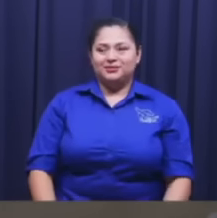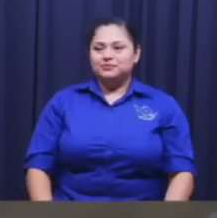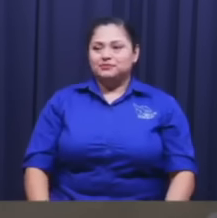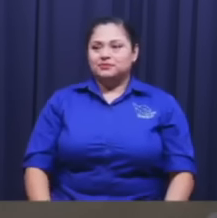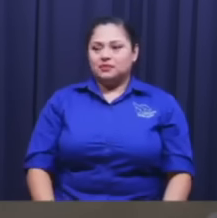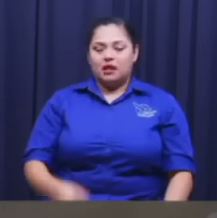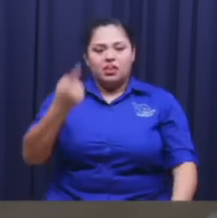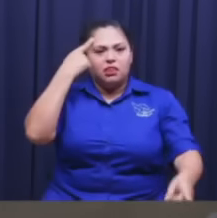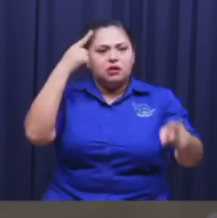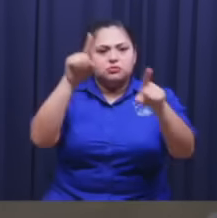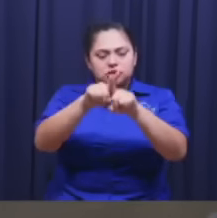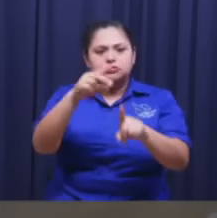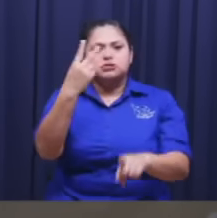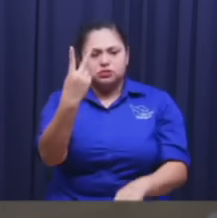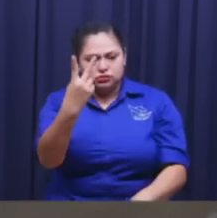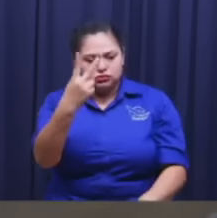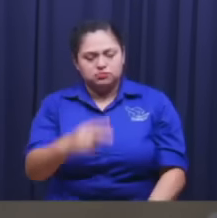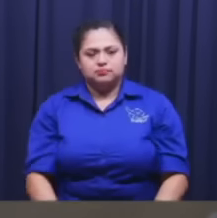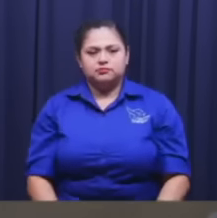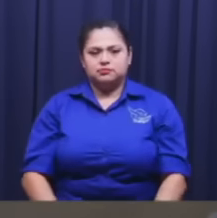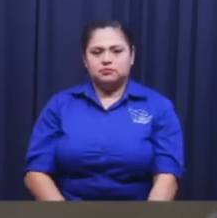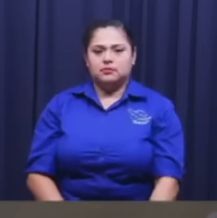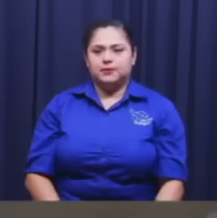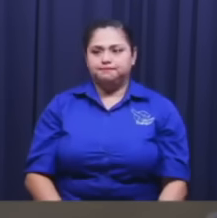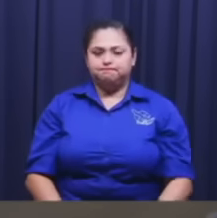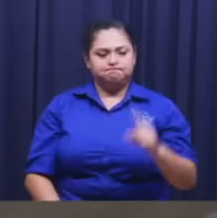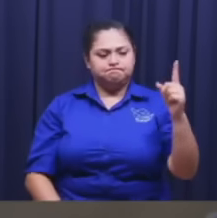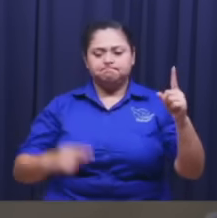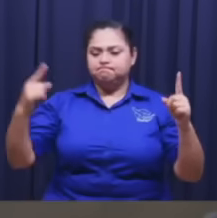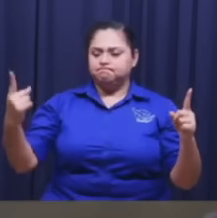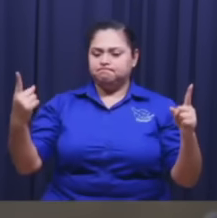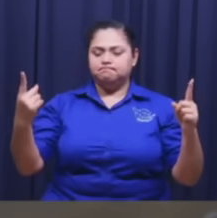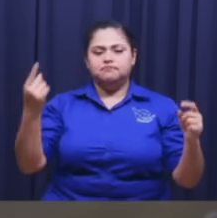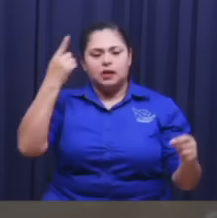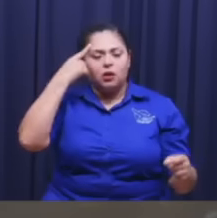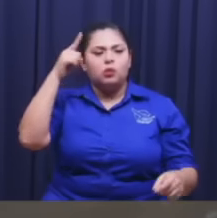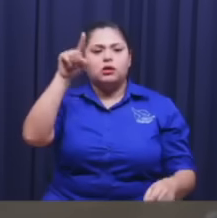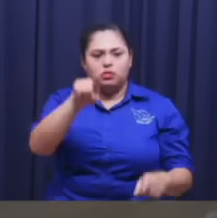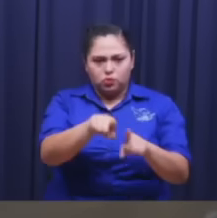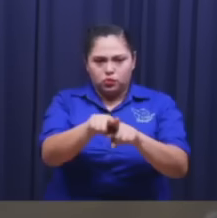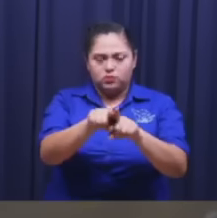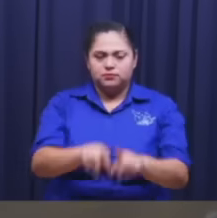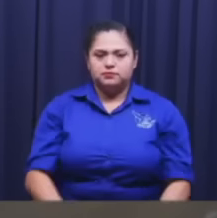se ponen de acuerdo entre dos. Es algo glorioso.